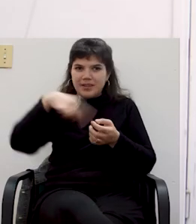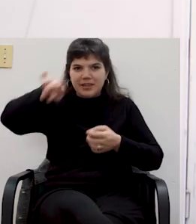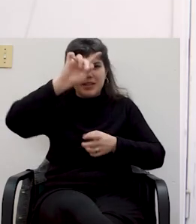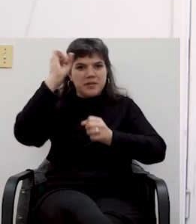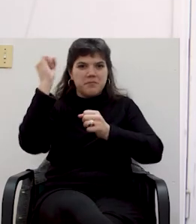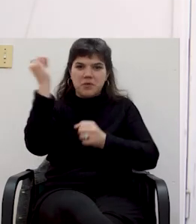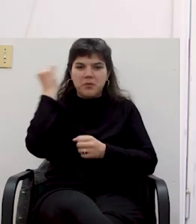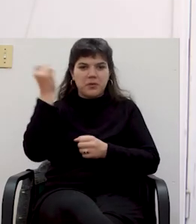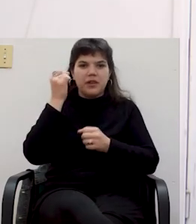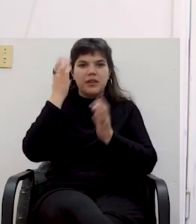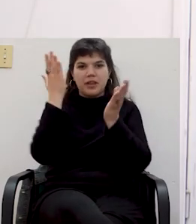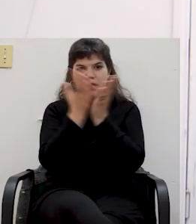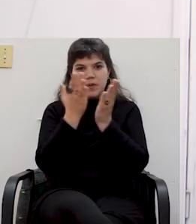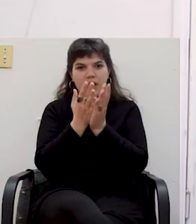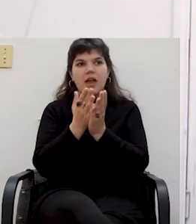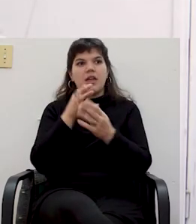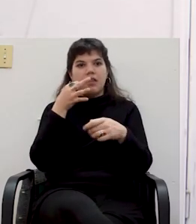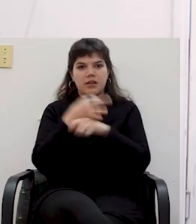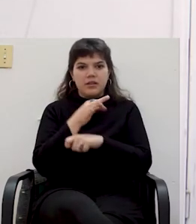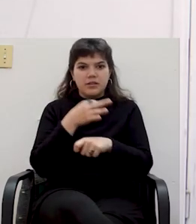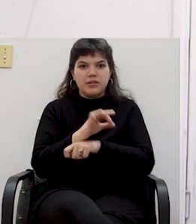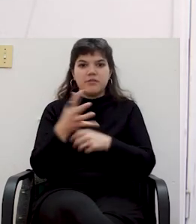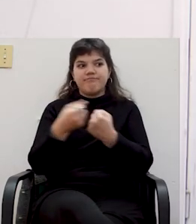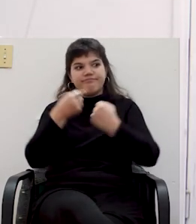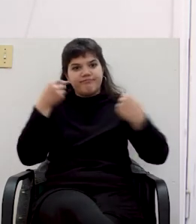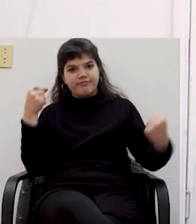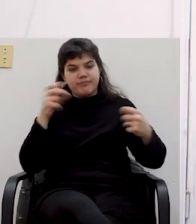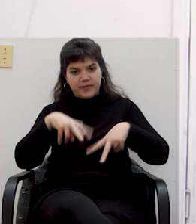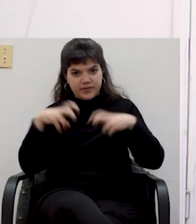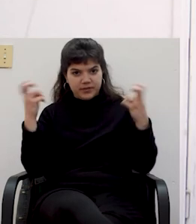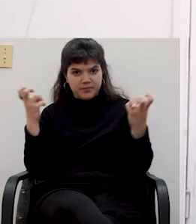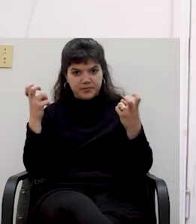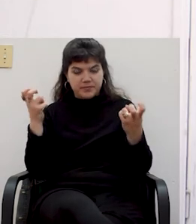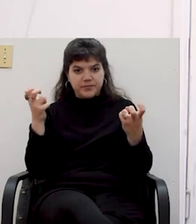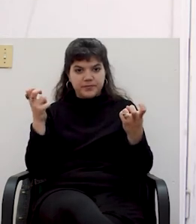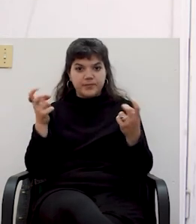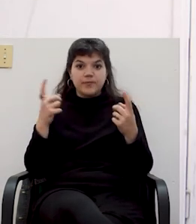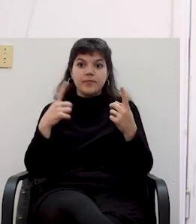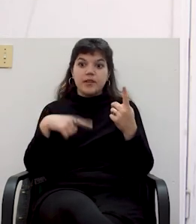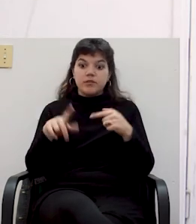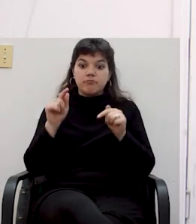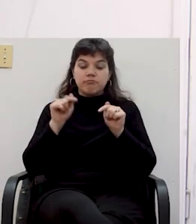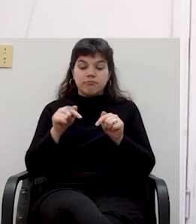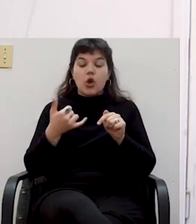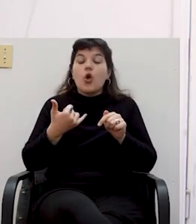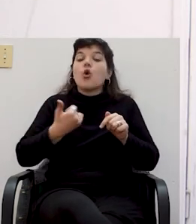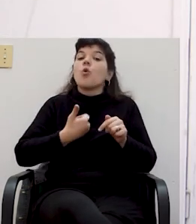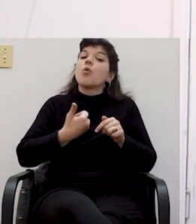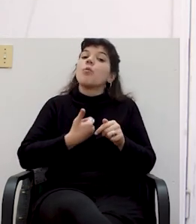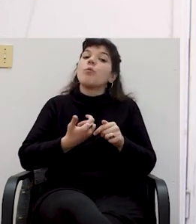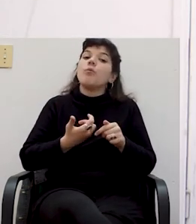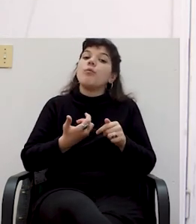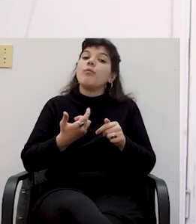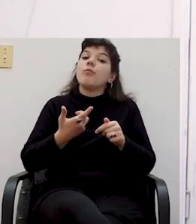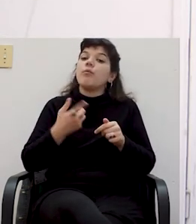los estudiantes, la enseñanza, la investigación y la extensión? Y el cómo